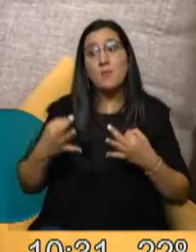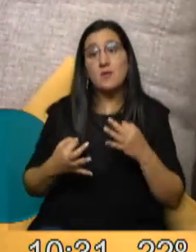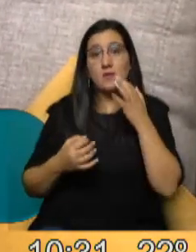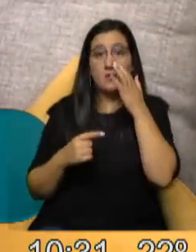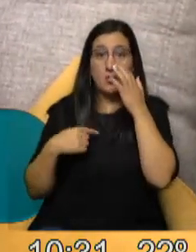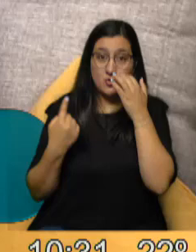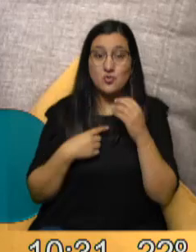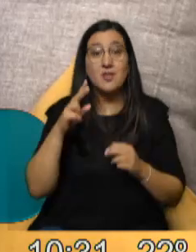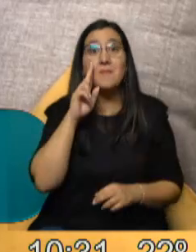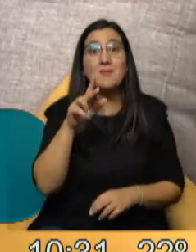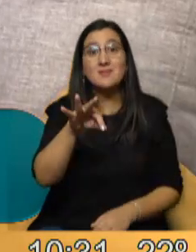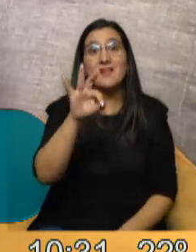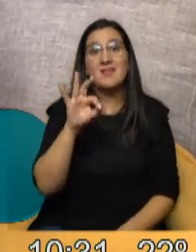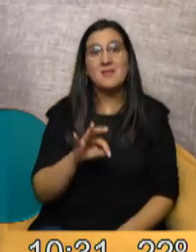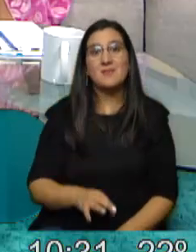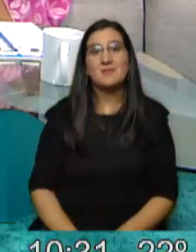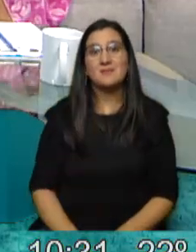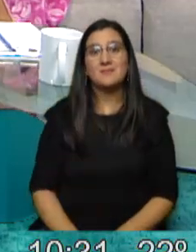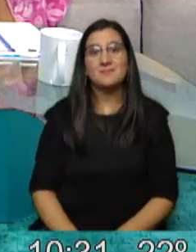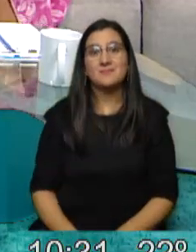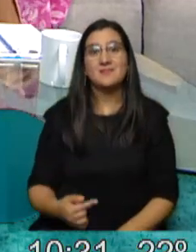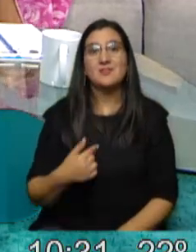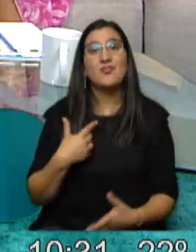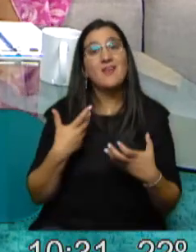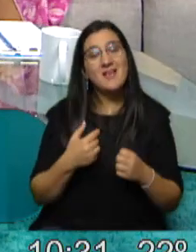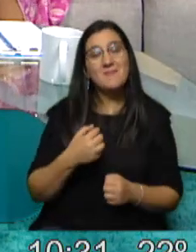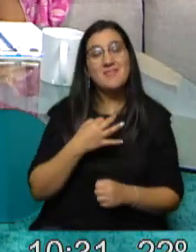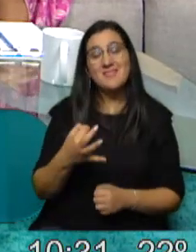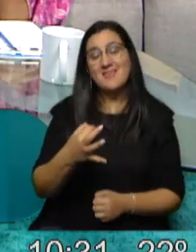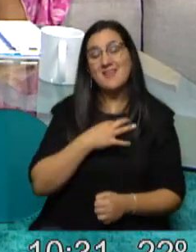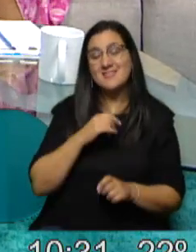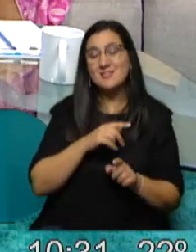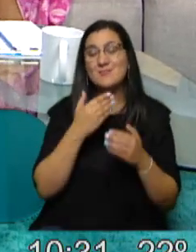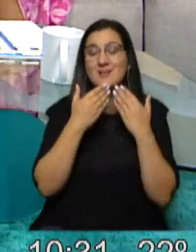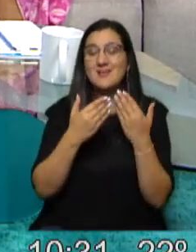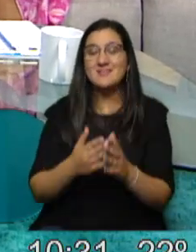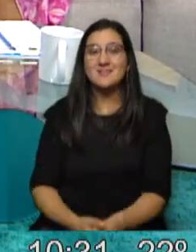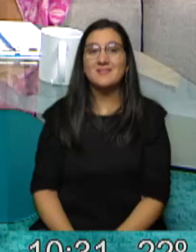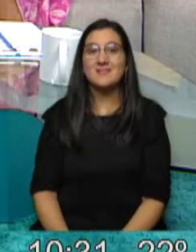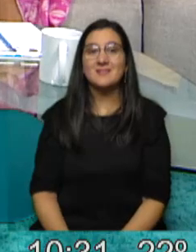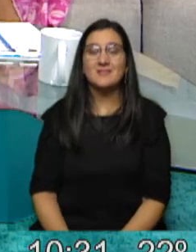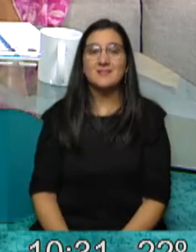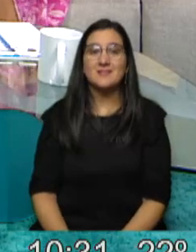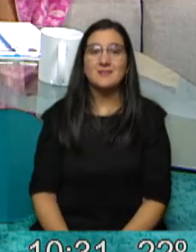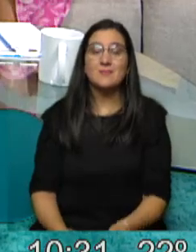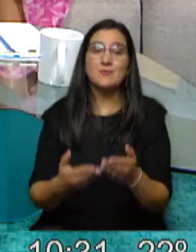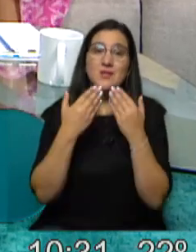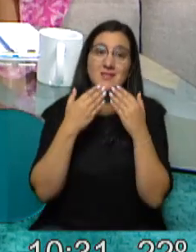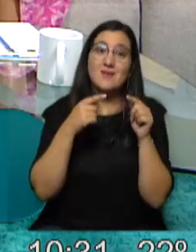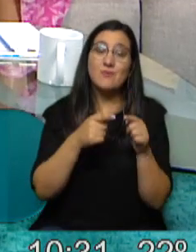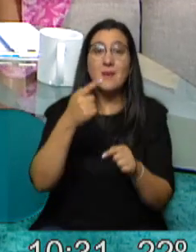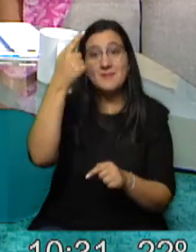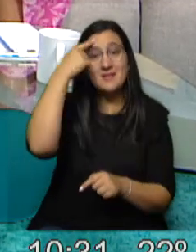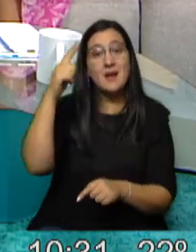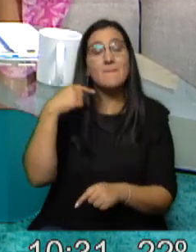elegimos para este programa. Ay, qué lindo eso. ¿Vos sabés que levanté este centro para que lo hagas? Quiero que lo sepas, te queremos mucho. No, gracias. Gracias a vos y a pensar la próxima columna.